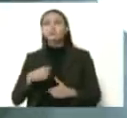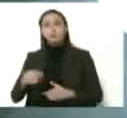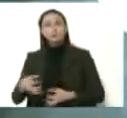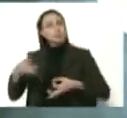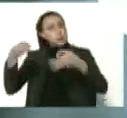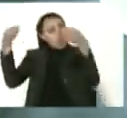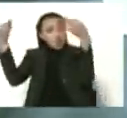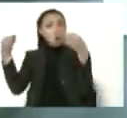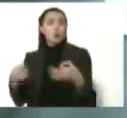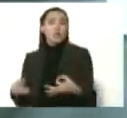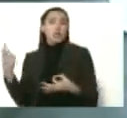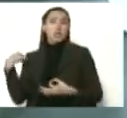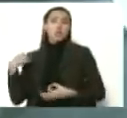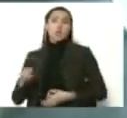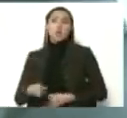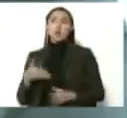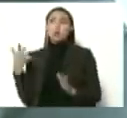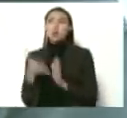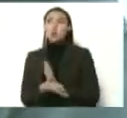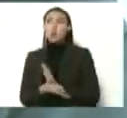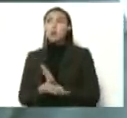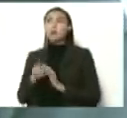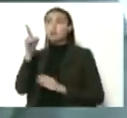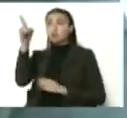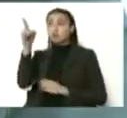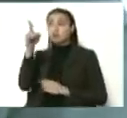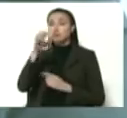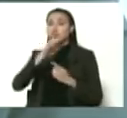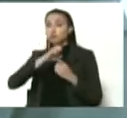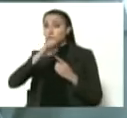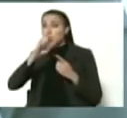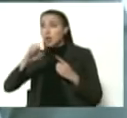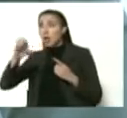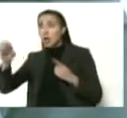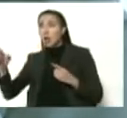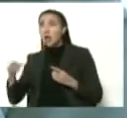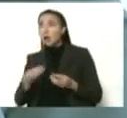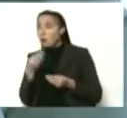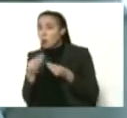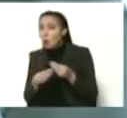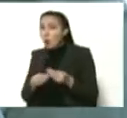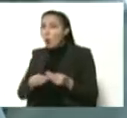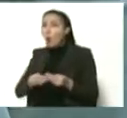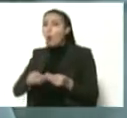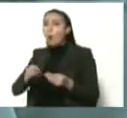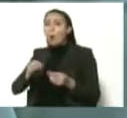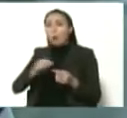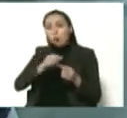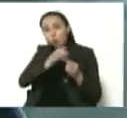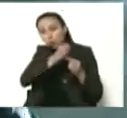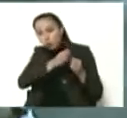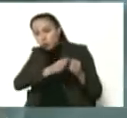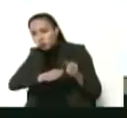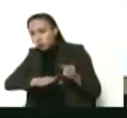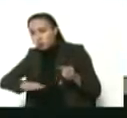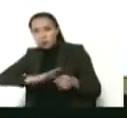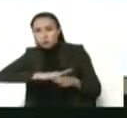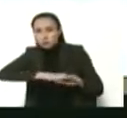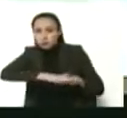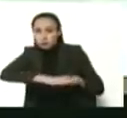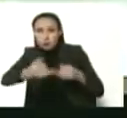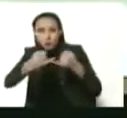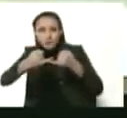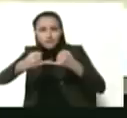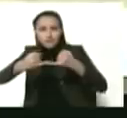que esa meseta se va a convertir en una curva descendente o en una